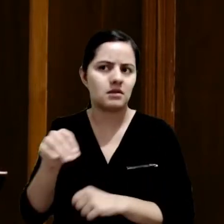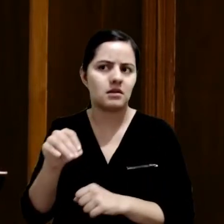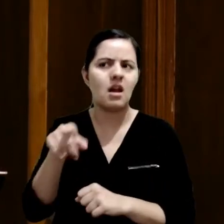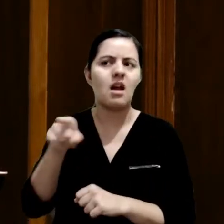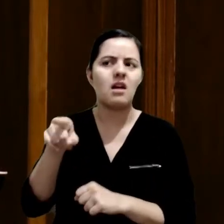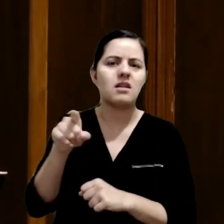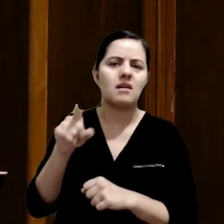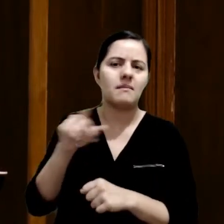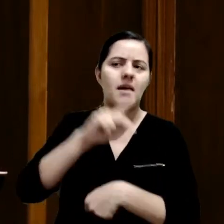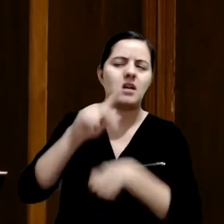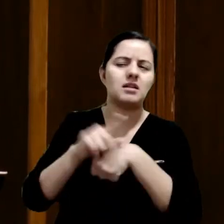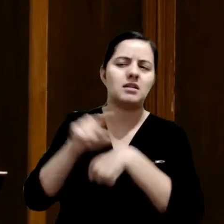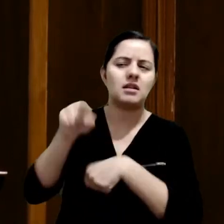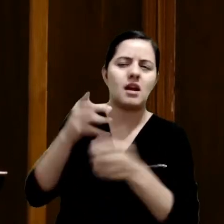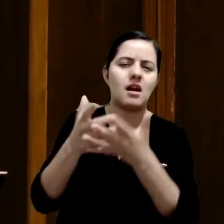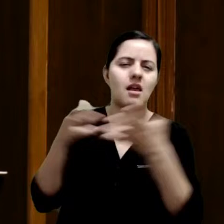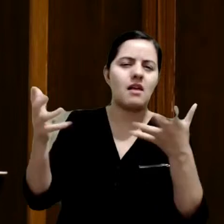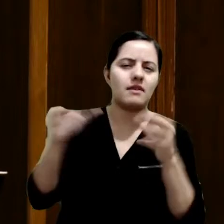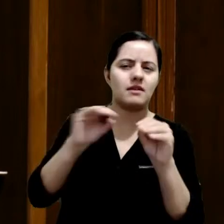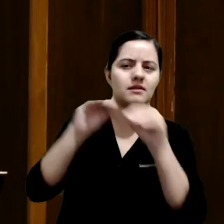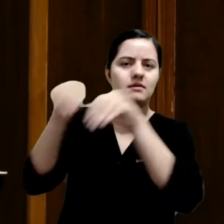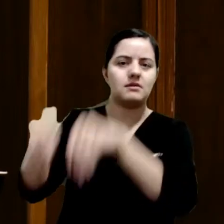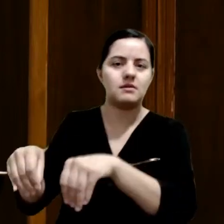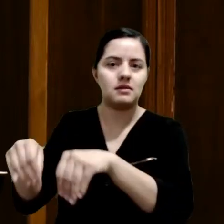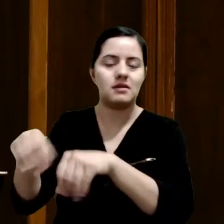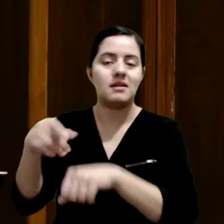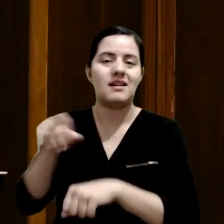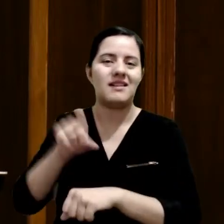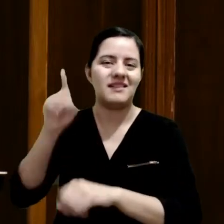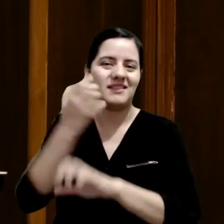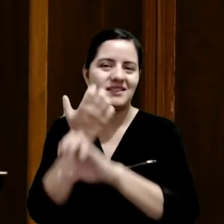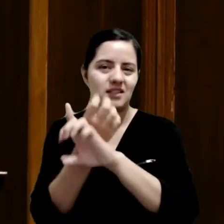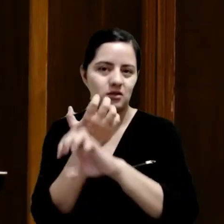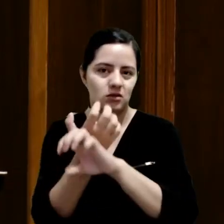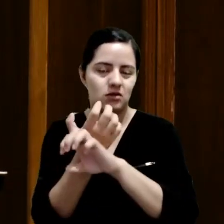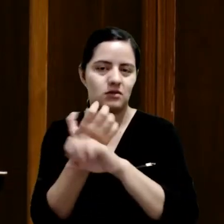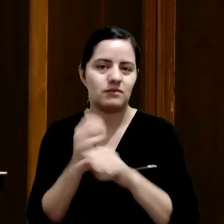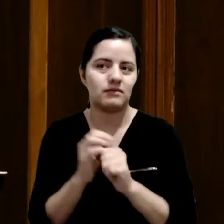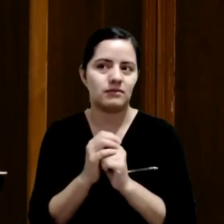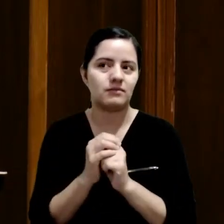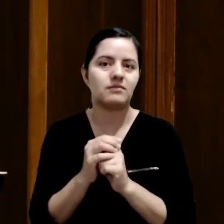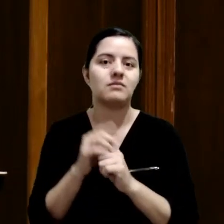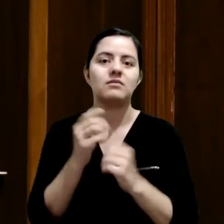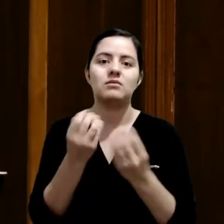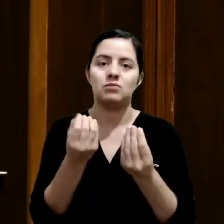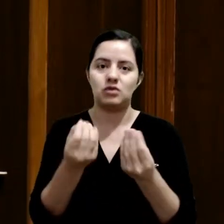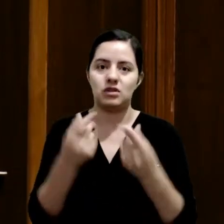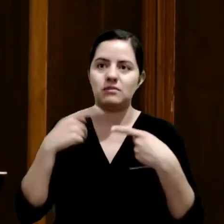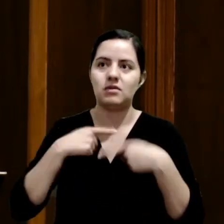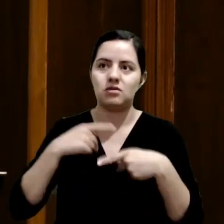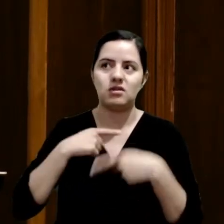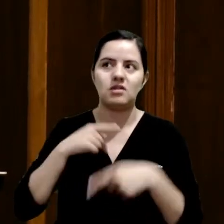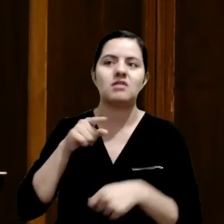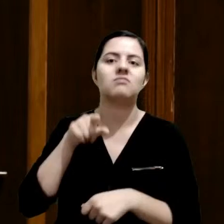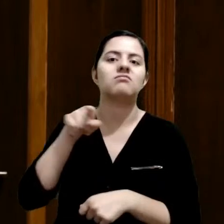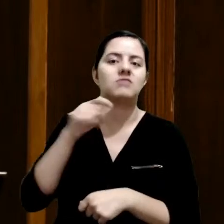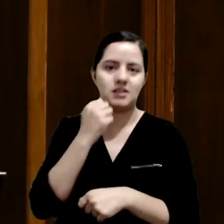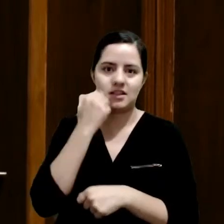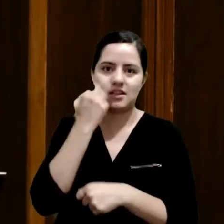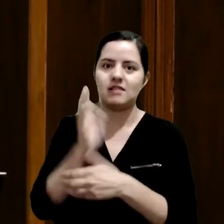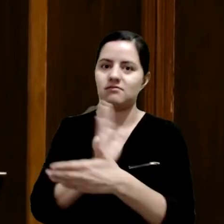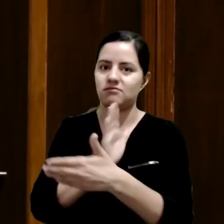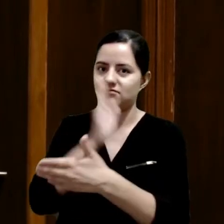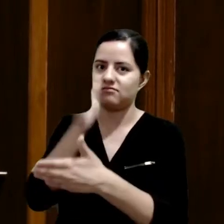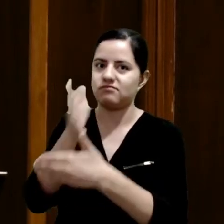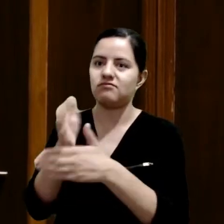en el mundo, en el caso particular de Estados Unidos, ha sido el de mayor atracción que ha desarrollado a lo largo de